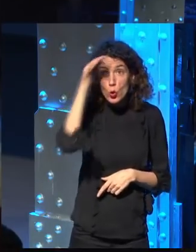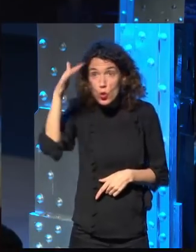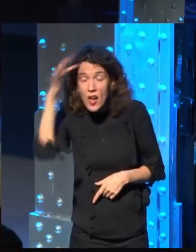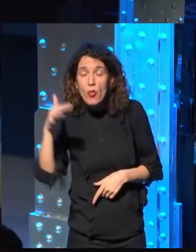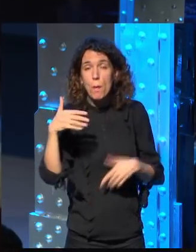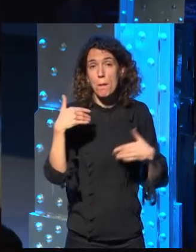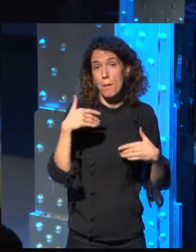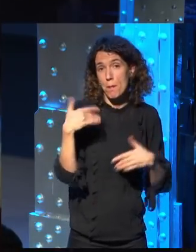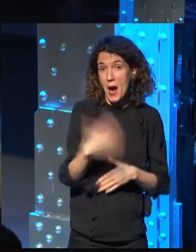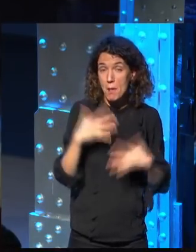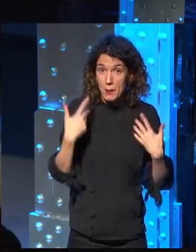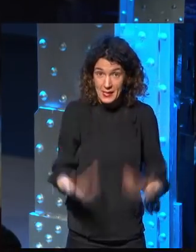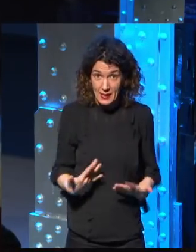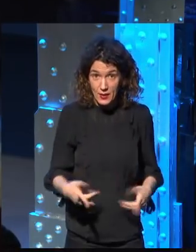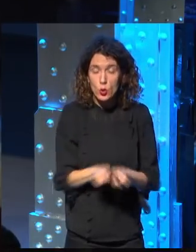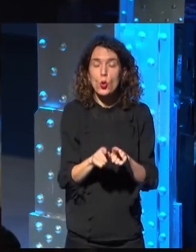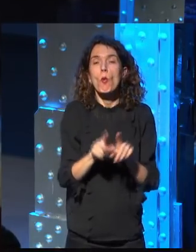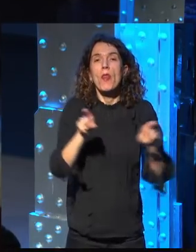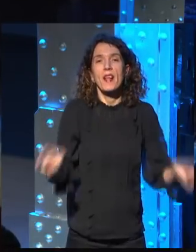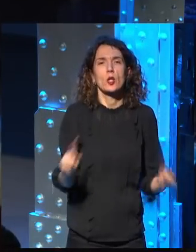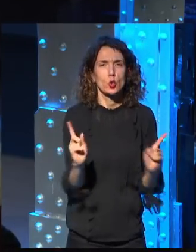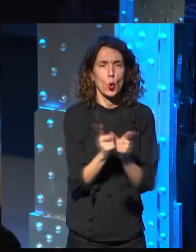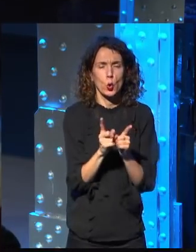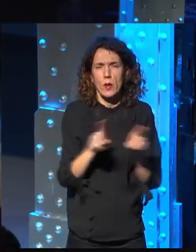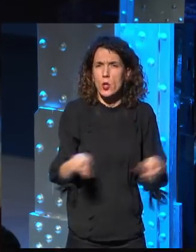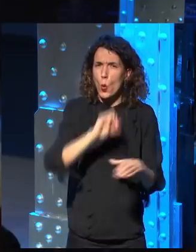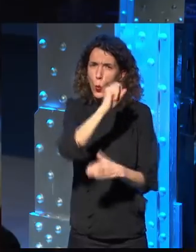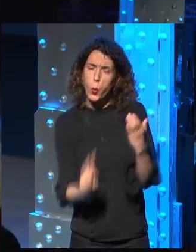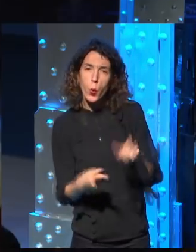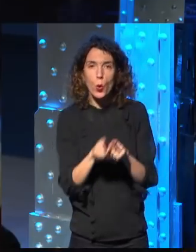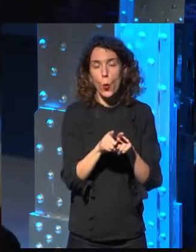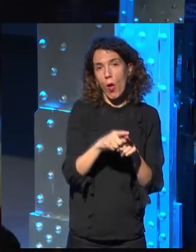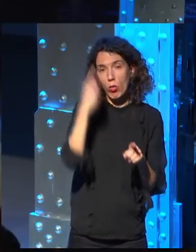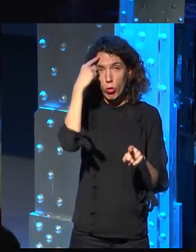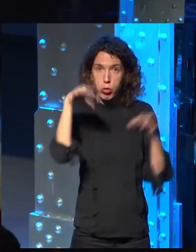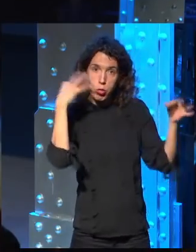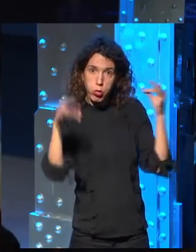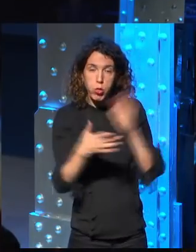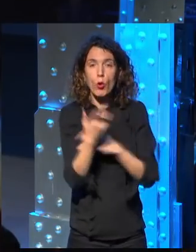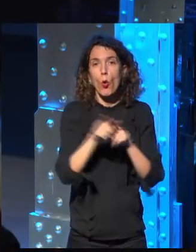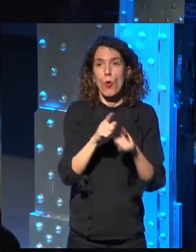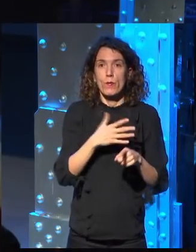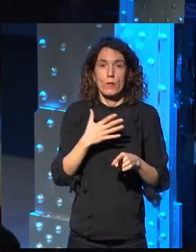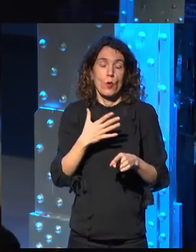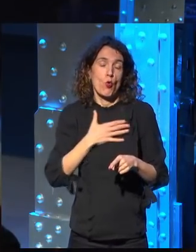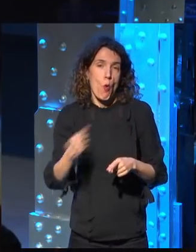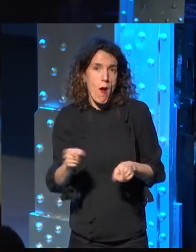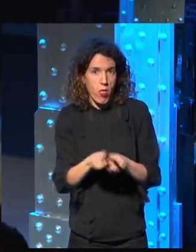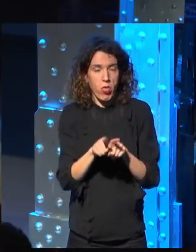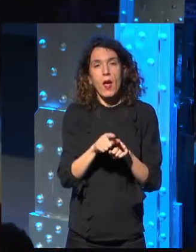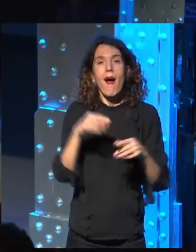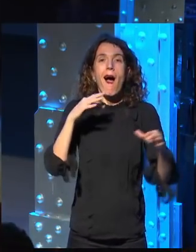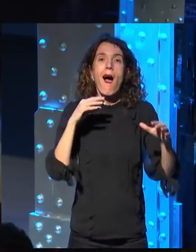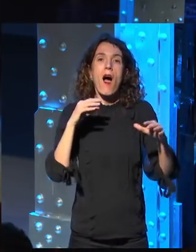un mal presente, es un breve descanso, muy cansado, es un descuido que nos da cuidado, un cobarde con nombre de valiente, un